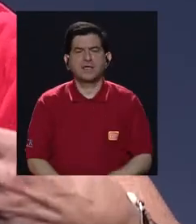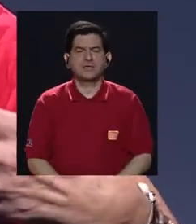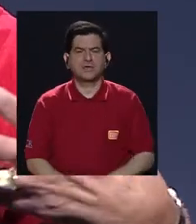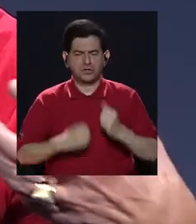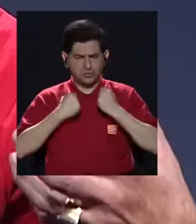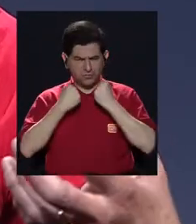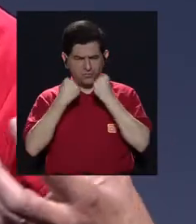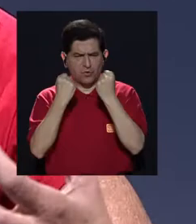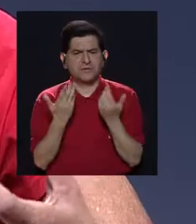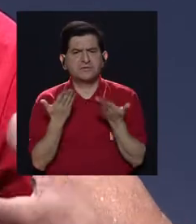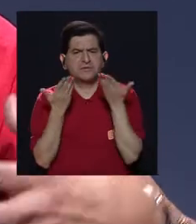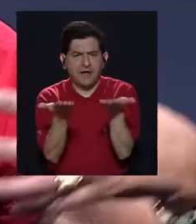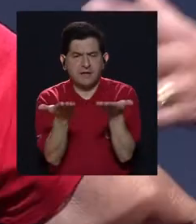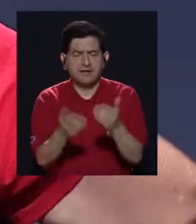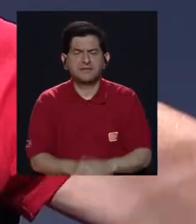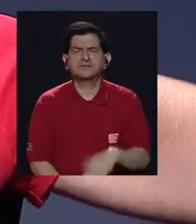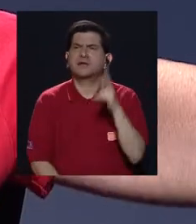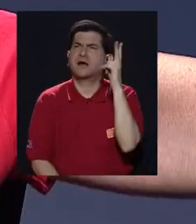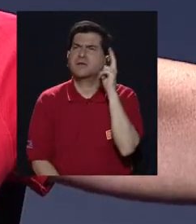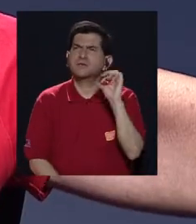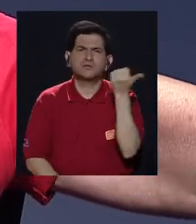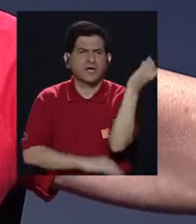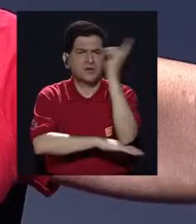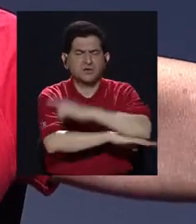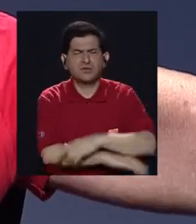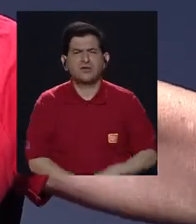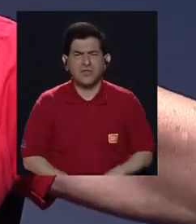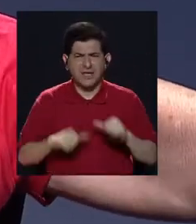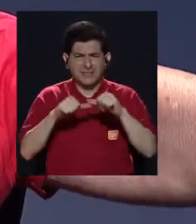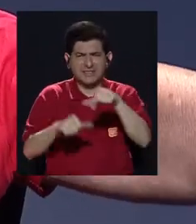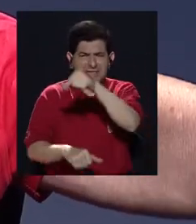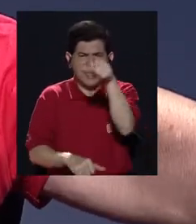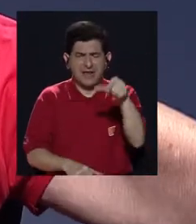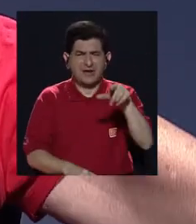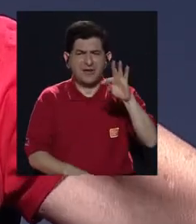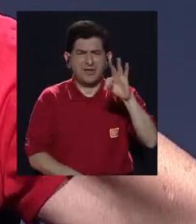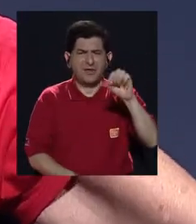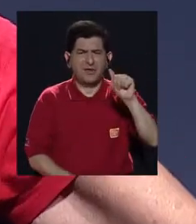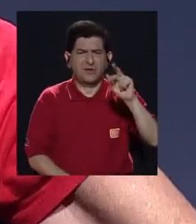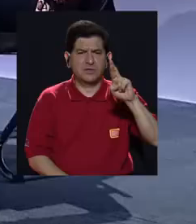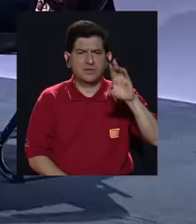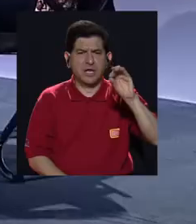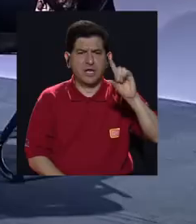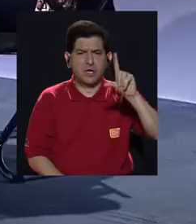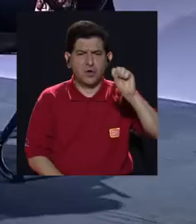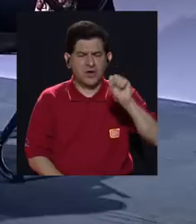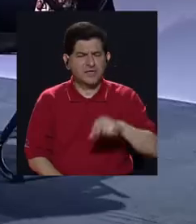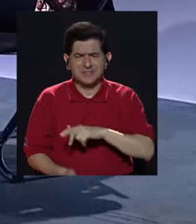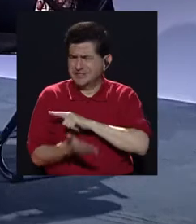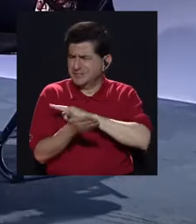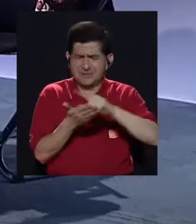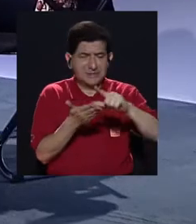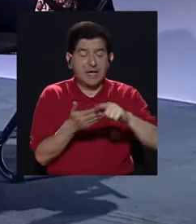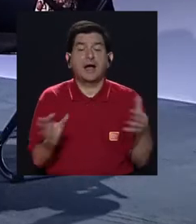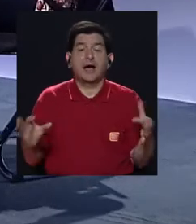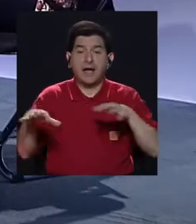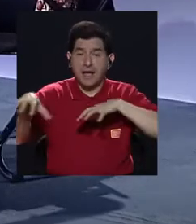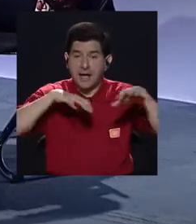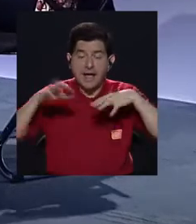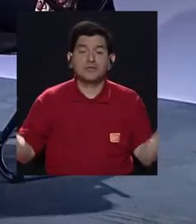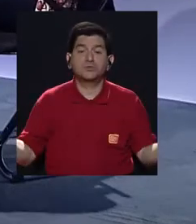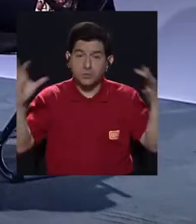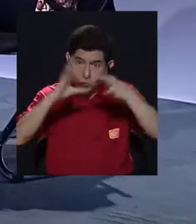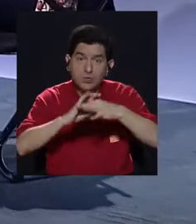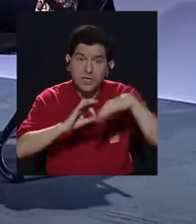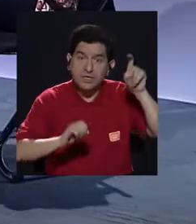fortalecer si hoy al otro día que sigue el tárcoles que no se termina limpiar bueno eso es una acción conjunta